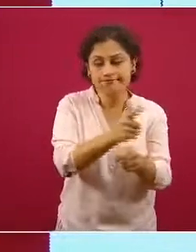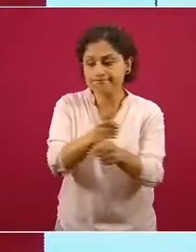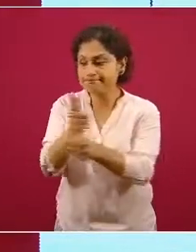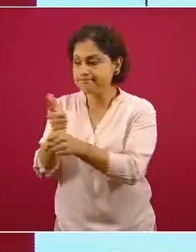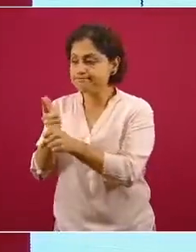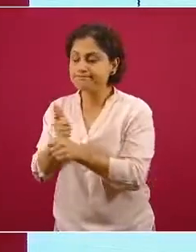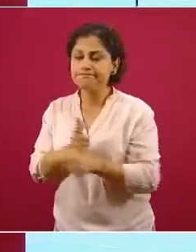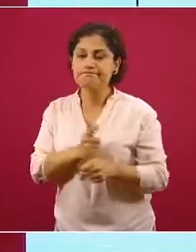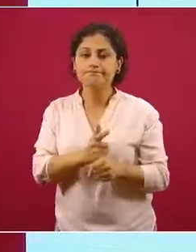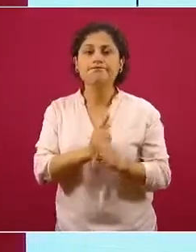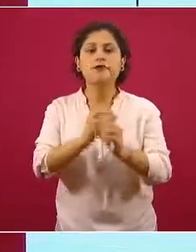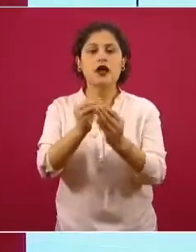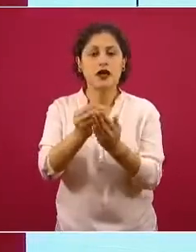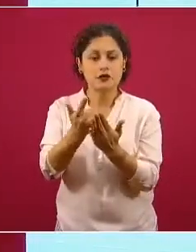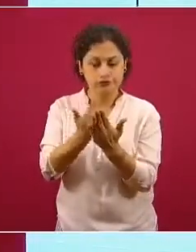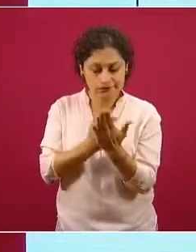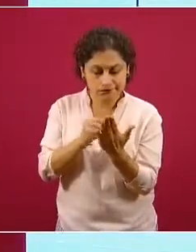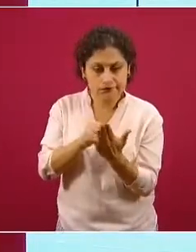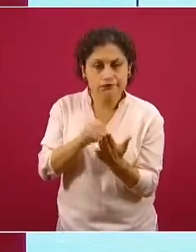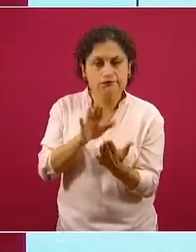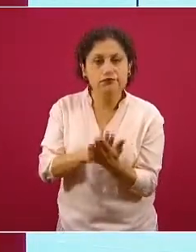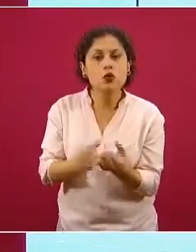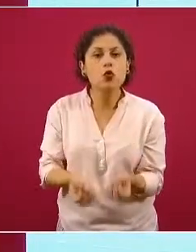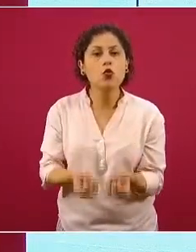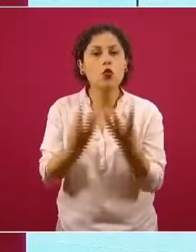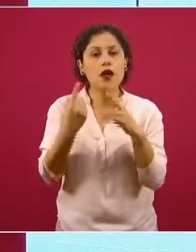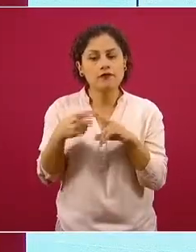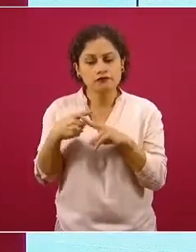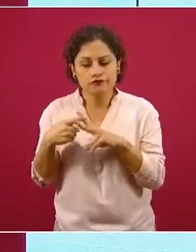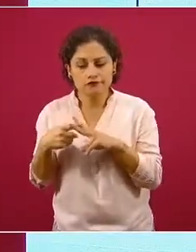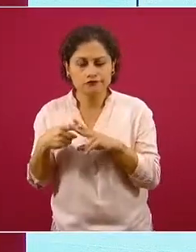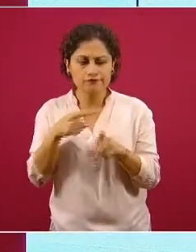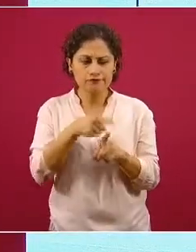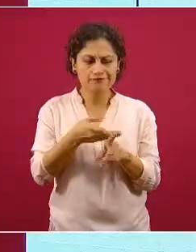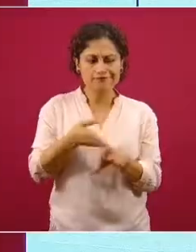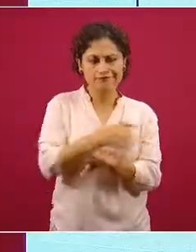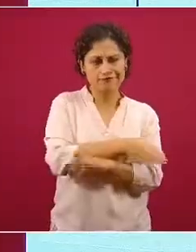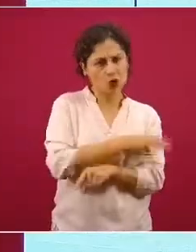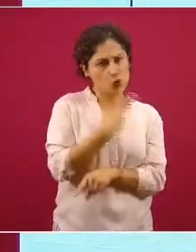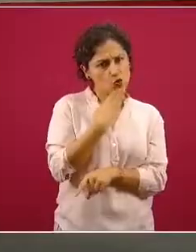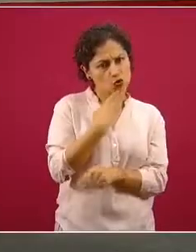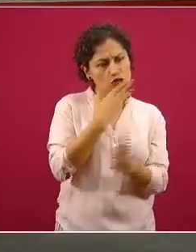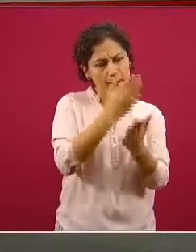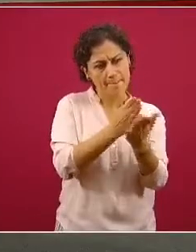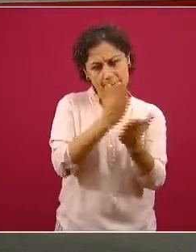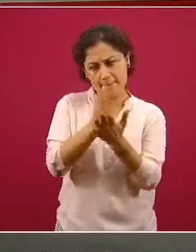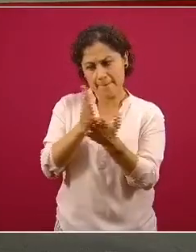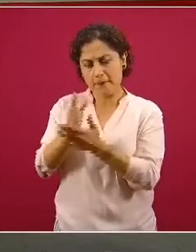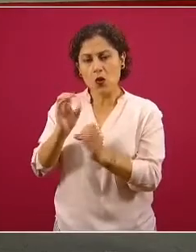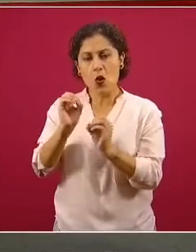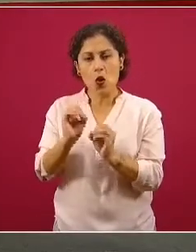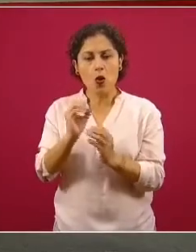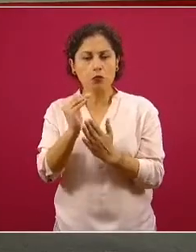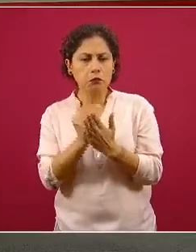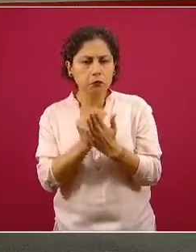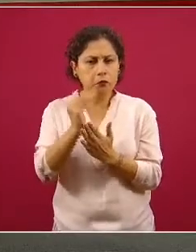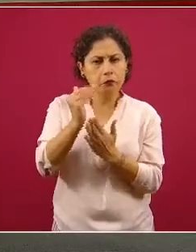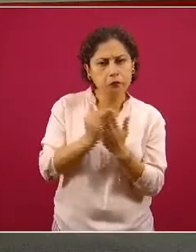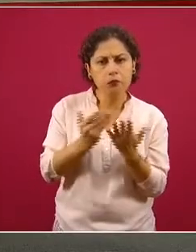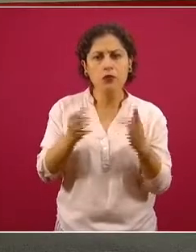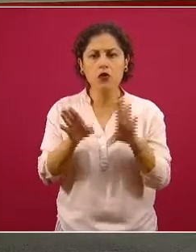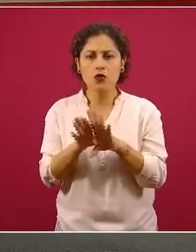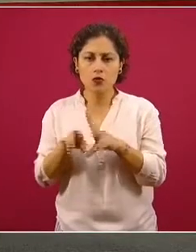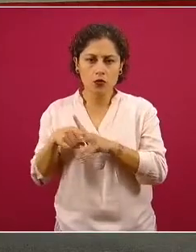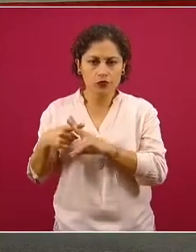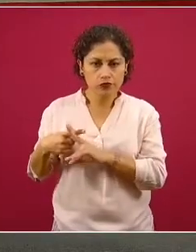planear apropiadamente con tiempo suficiente, pero también en tiempo real, conforme se usan los servicios.